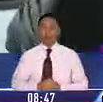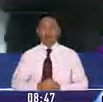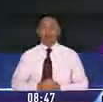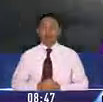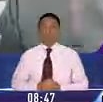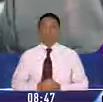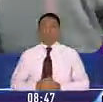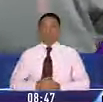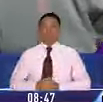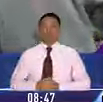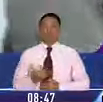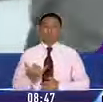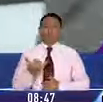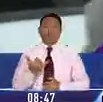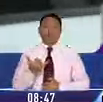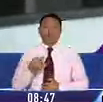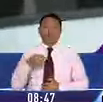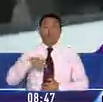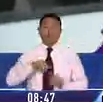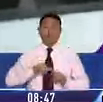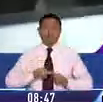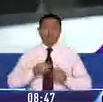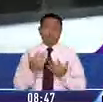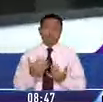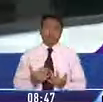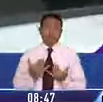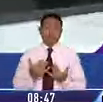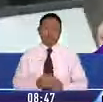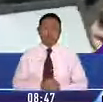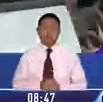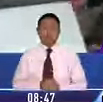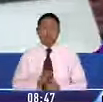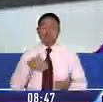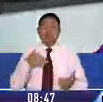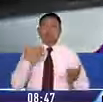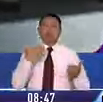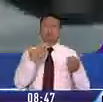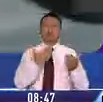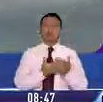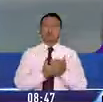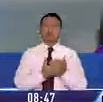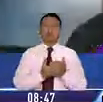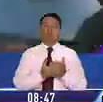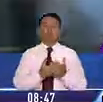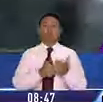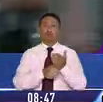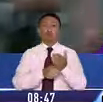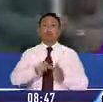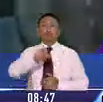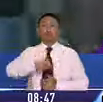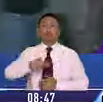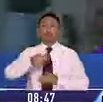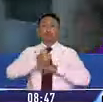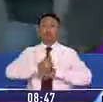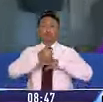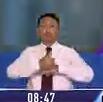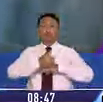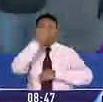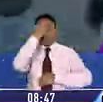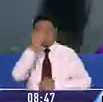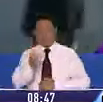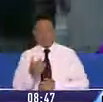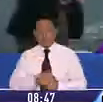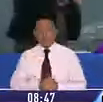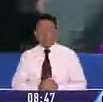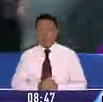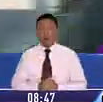Constitucional. Por ahora, bueno, seguimos a la expectativa. Siguen llegando acá los ministros, algunas autoridades. Buenos días. No nos